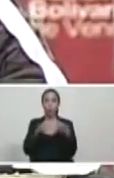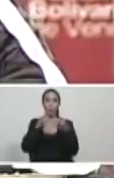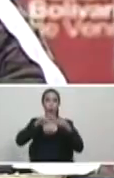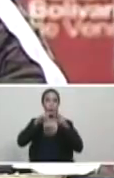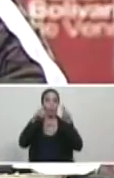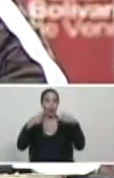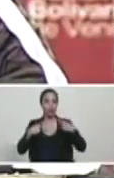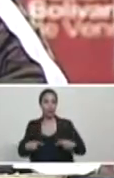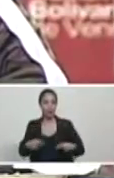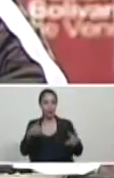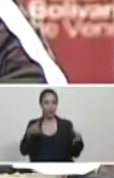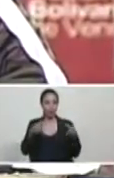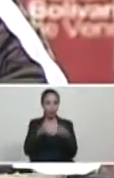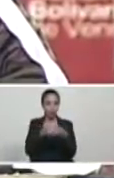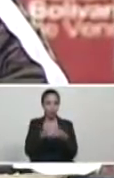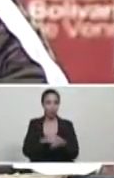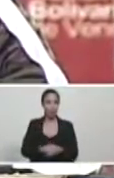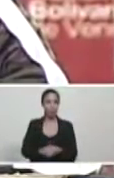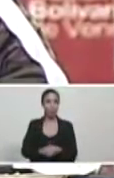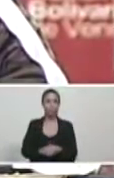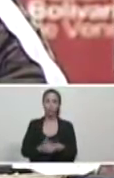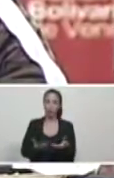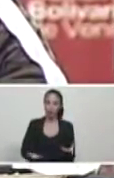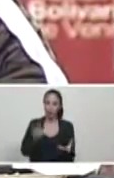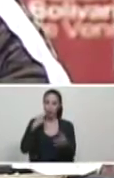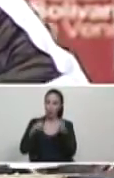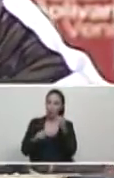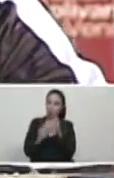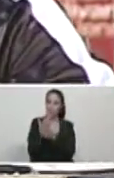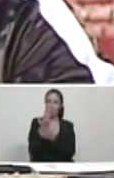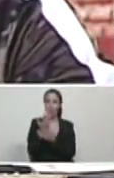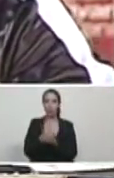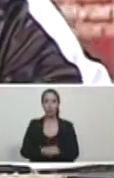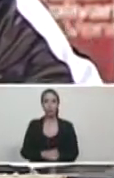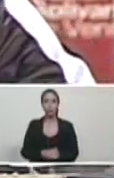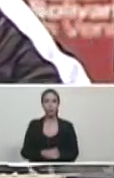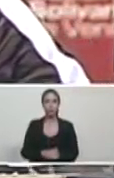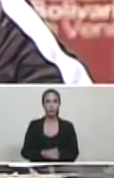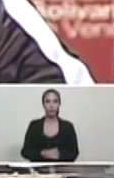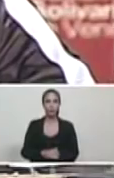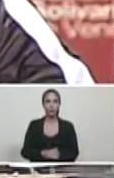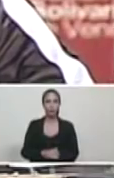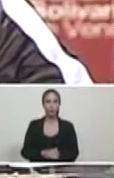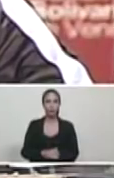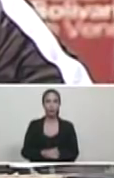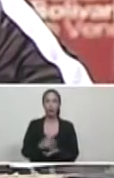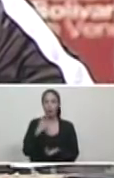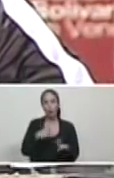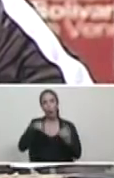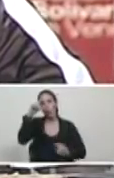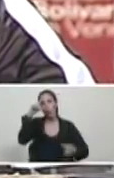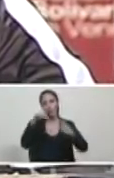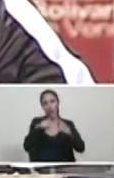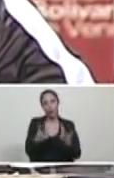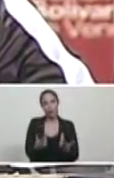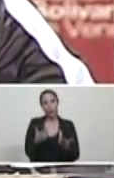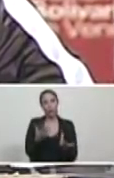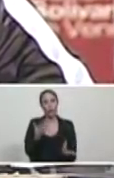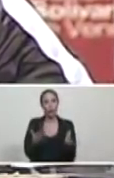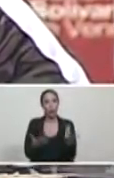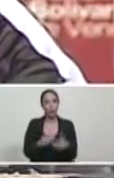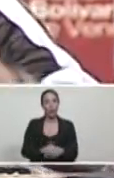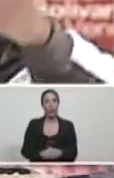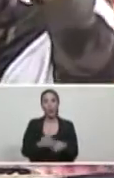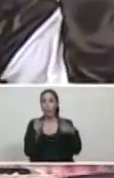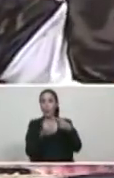movimiento que viene creciendo y expandiéndose. Bueno, presidente, eso que estamos planteando nosotros es que realmente